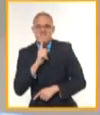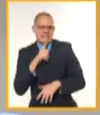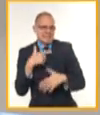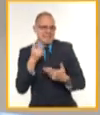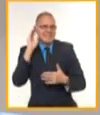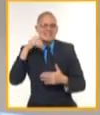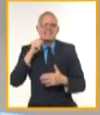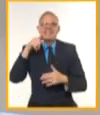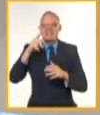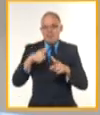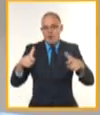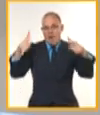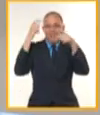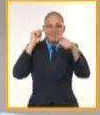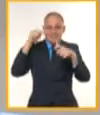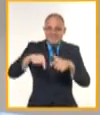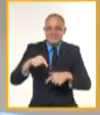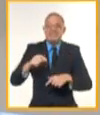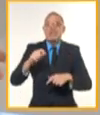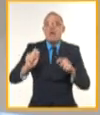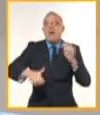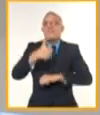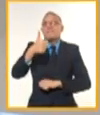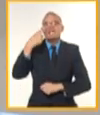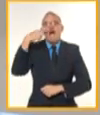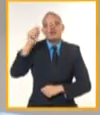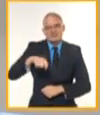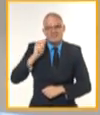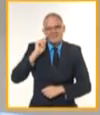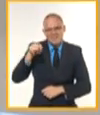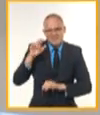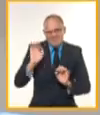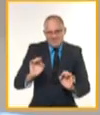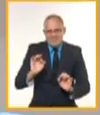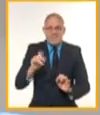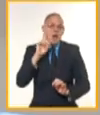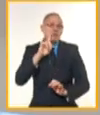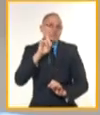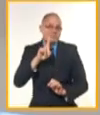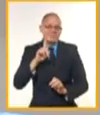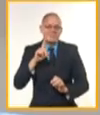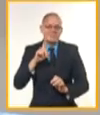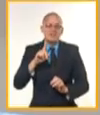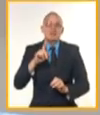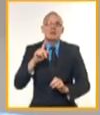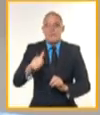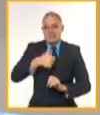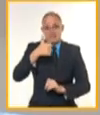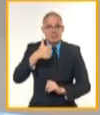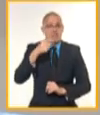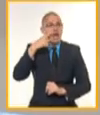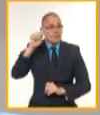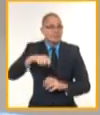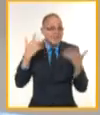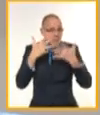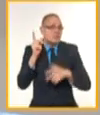Trump para tratar de aumentar la oposición a su gobierno por distintos motivos y razones. E